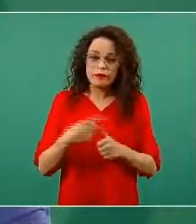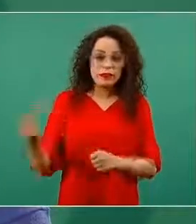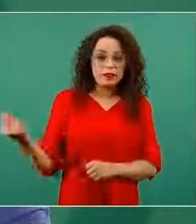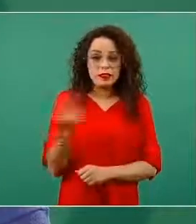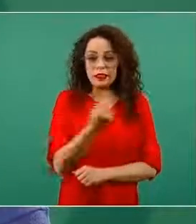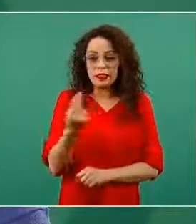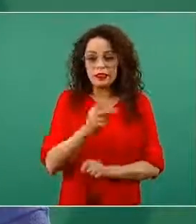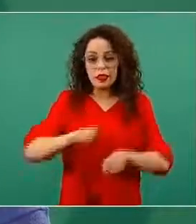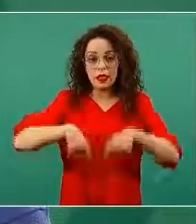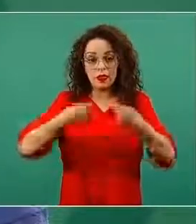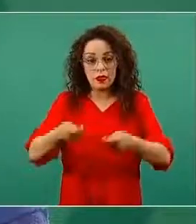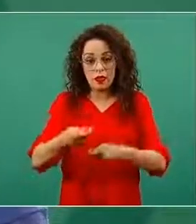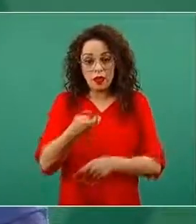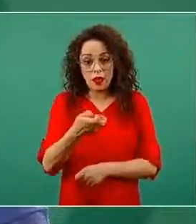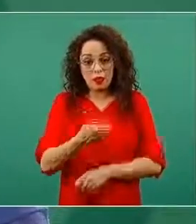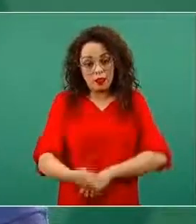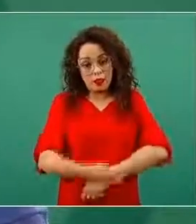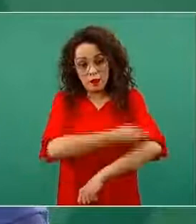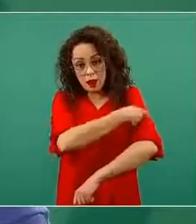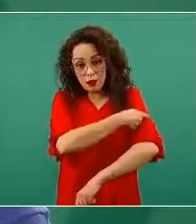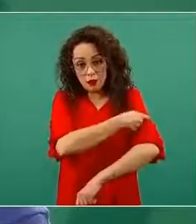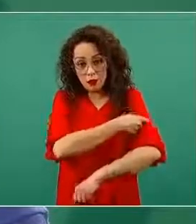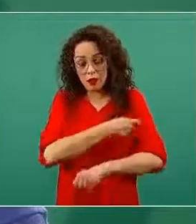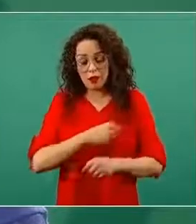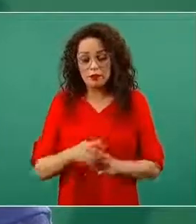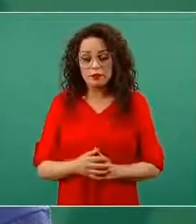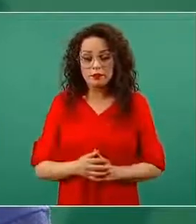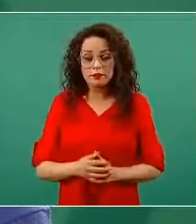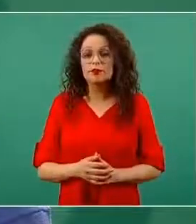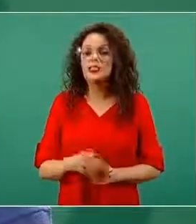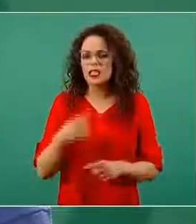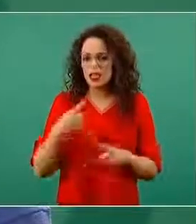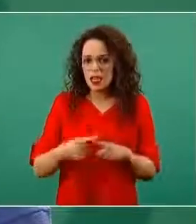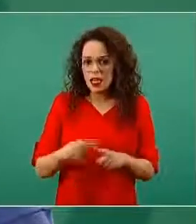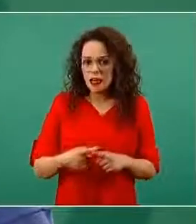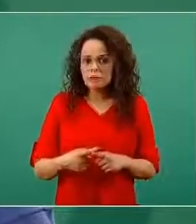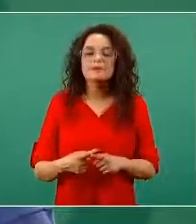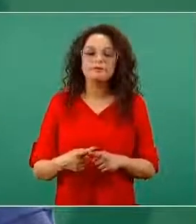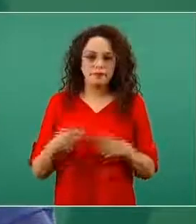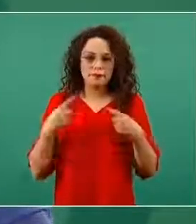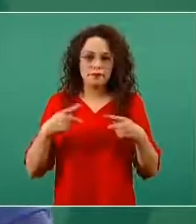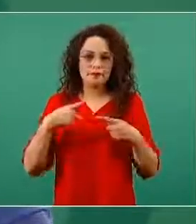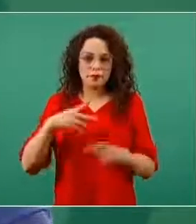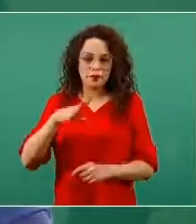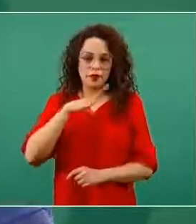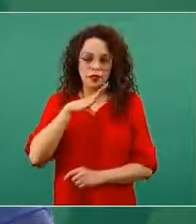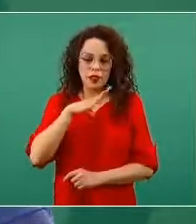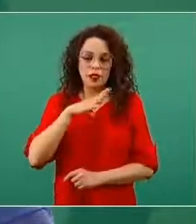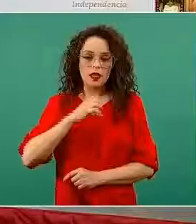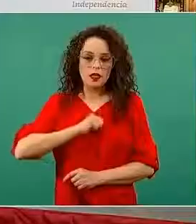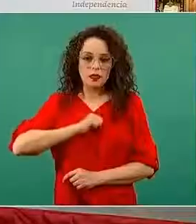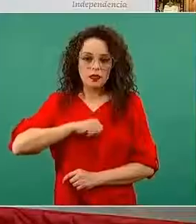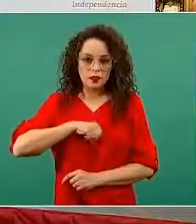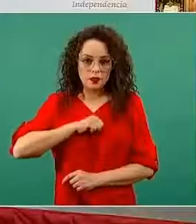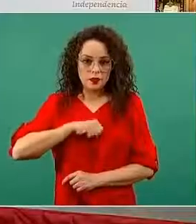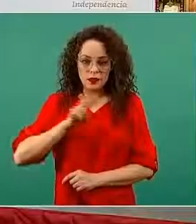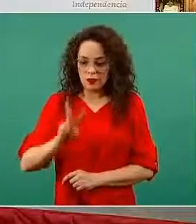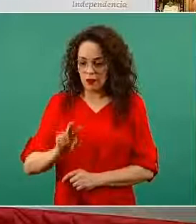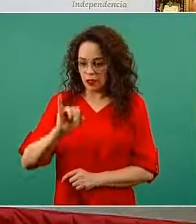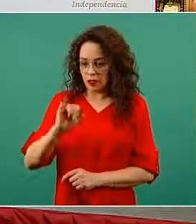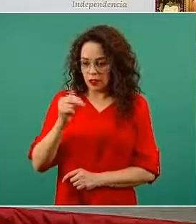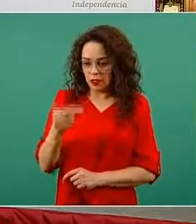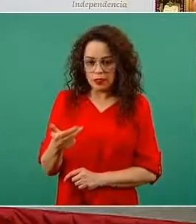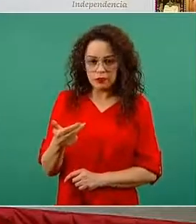este tipo de estrategias nacionales de vacunación son las personas que viven con VIH y que no existe